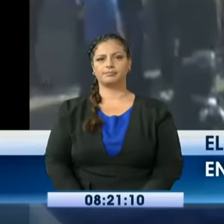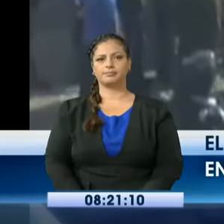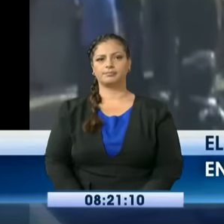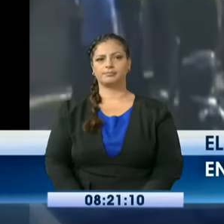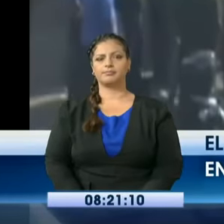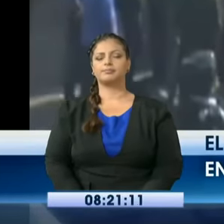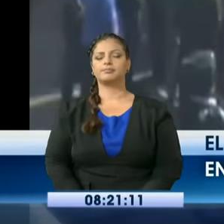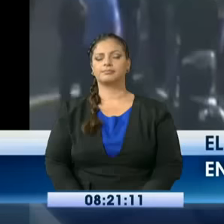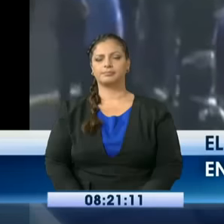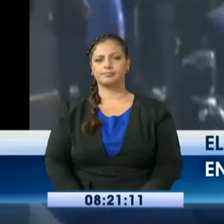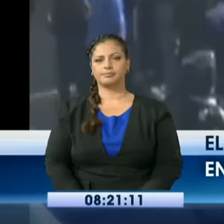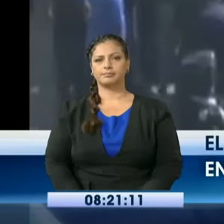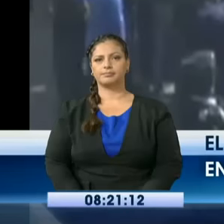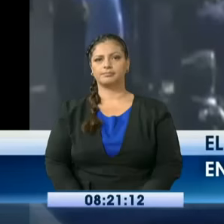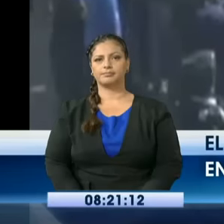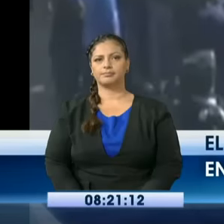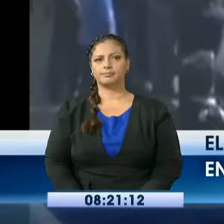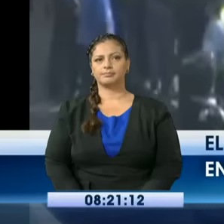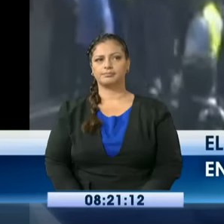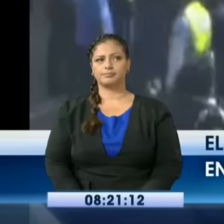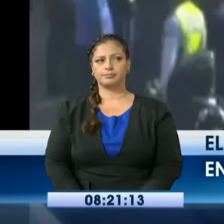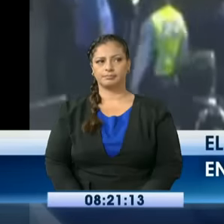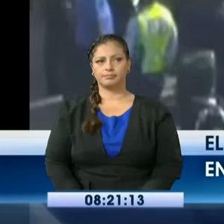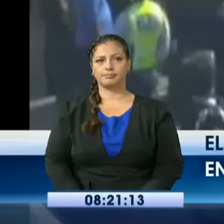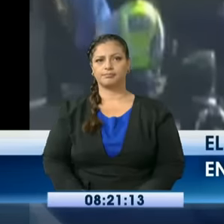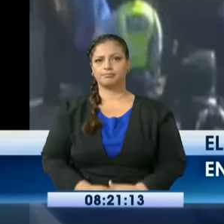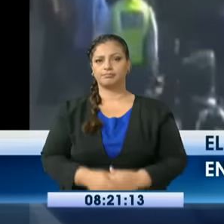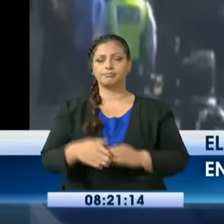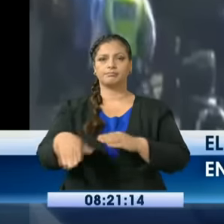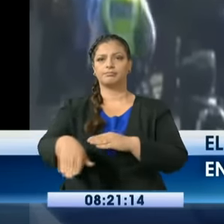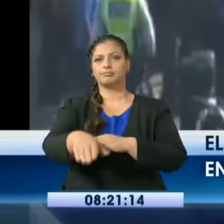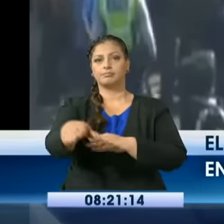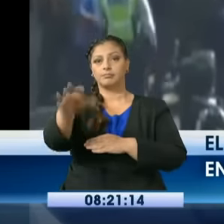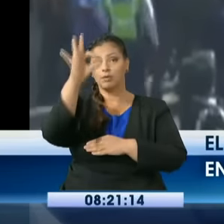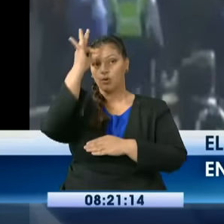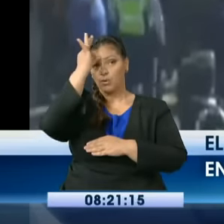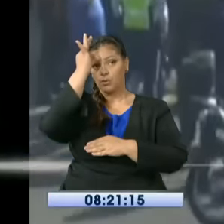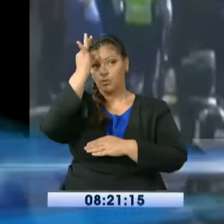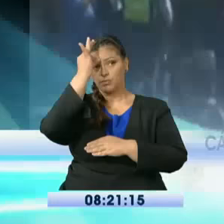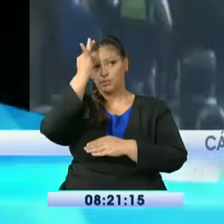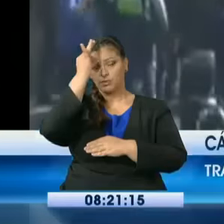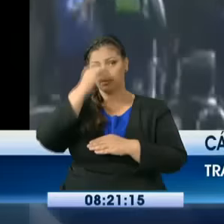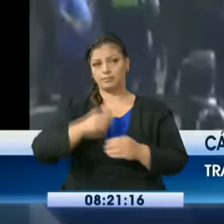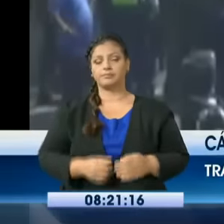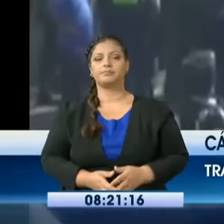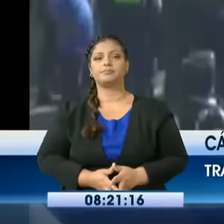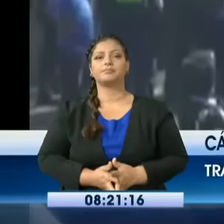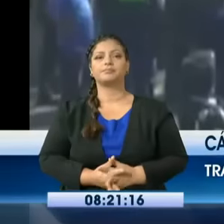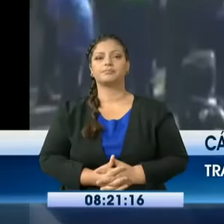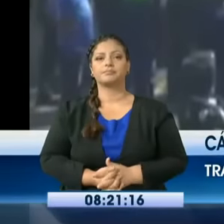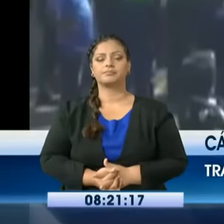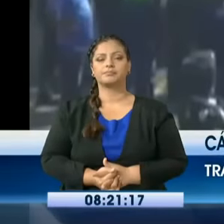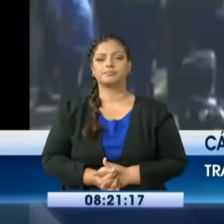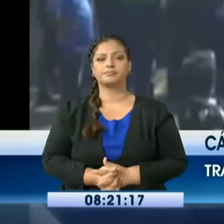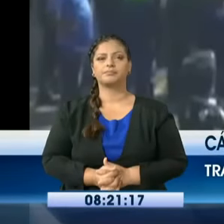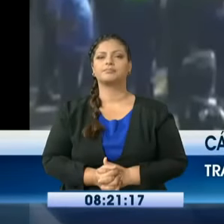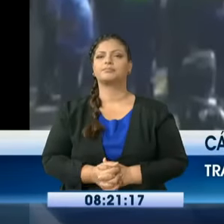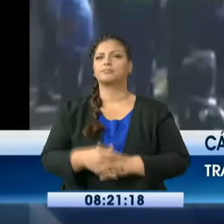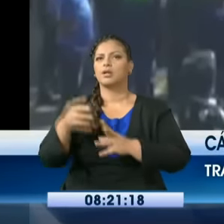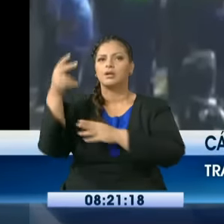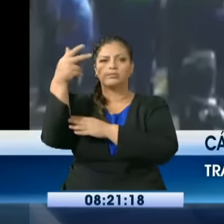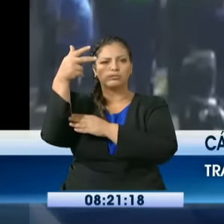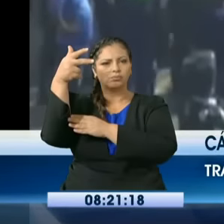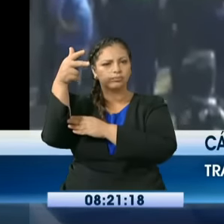Los primeros auxilios de los paramédicos para trasladar al herido hasta una casa de salud, instantes grabados por las cámaras de la Corporación de